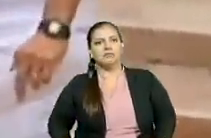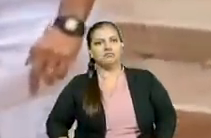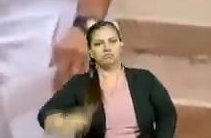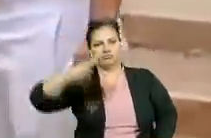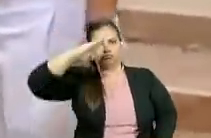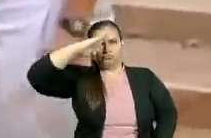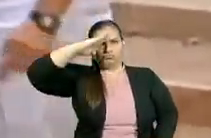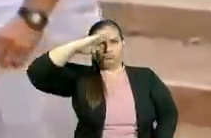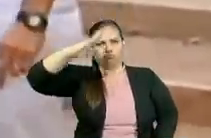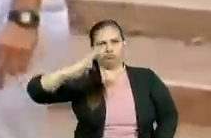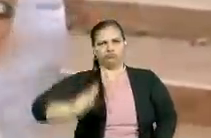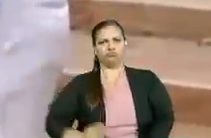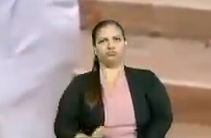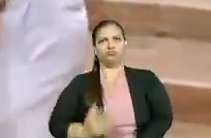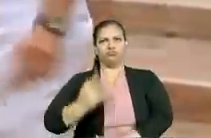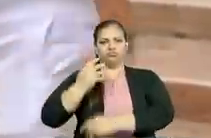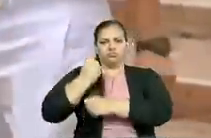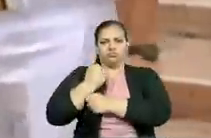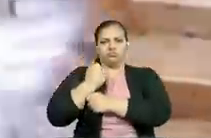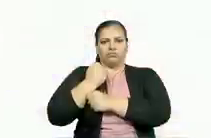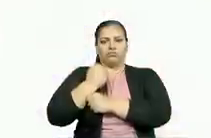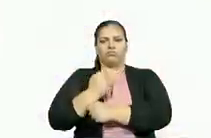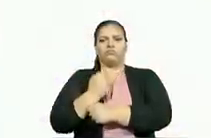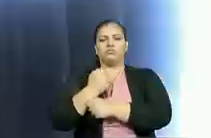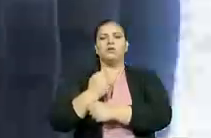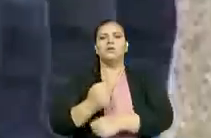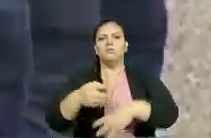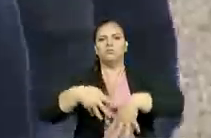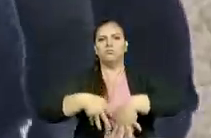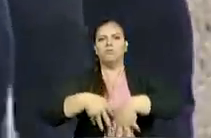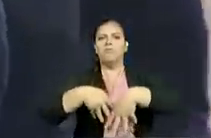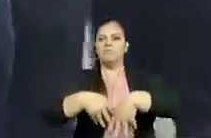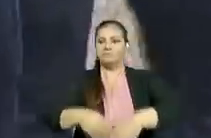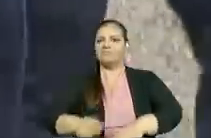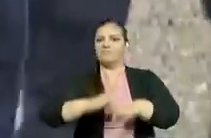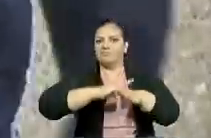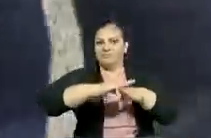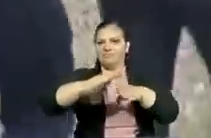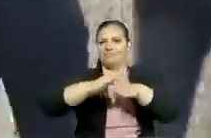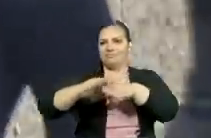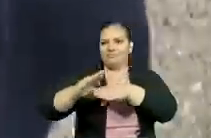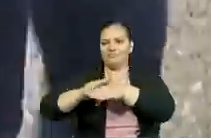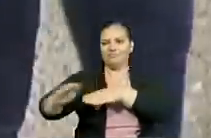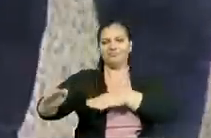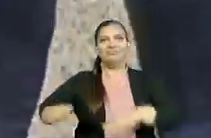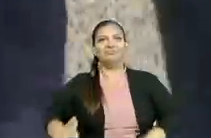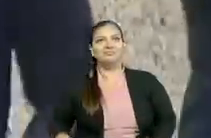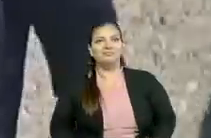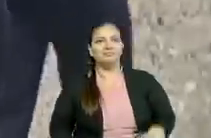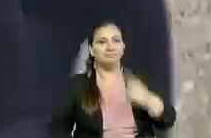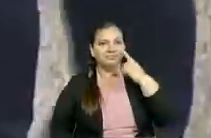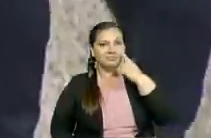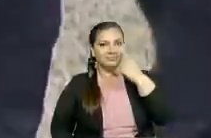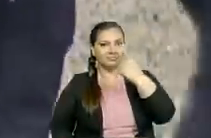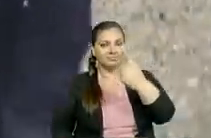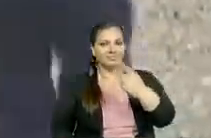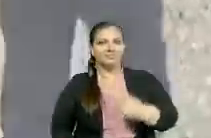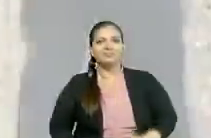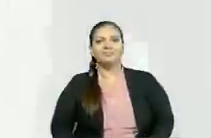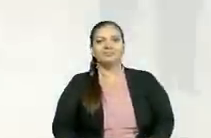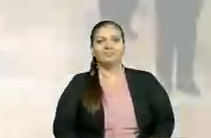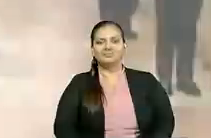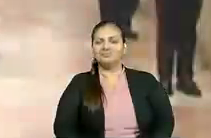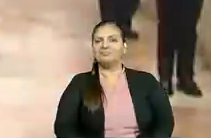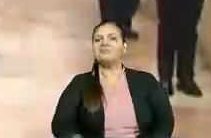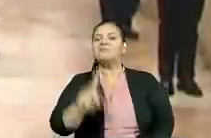del municipio como del gobierno. Por primera vez se incorpora la Armada Nacional con su banda blanca y 25 elementos de la